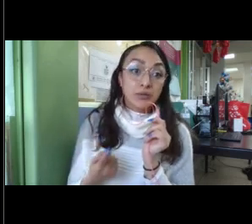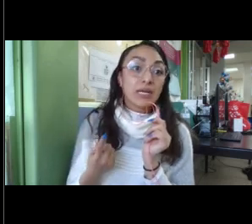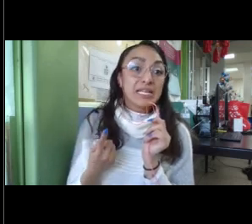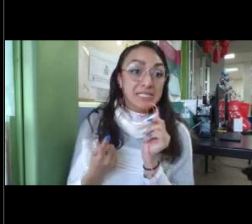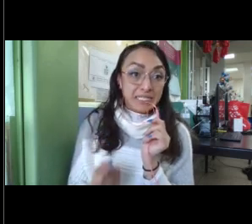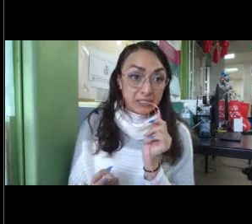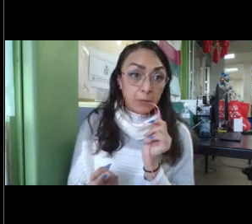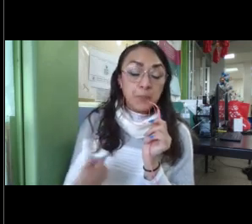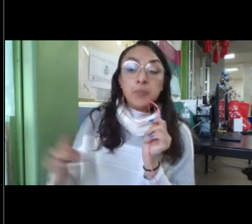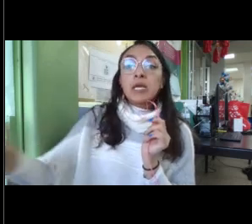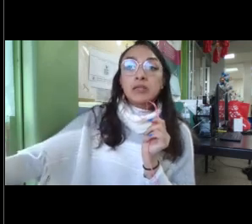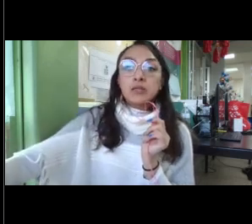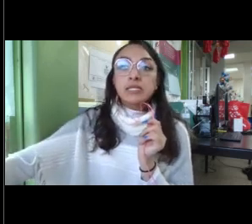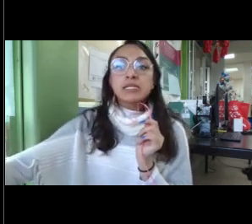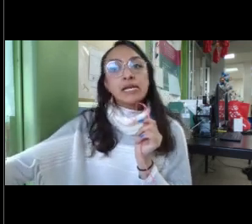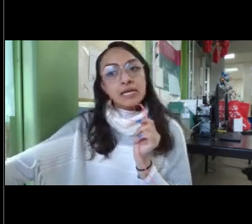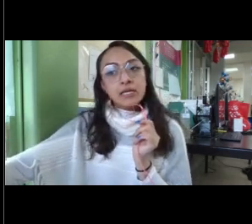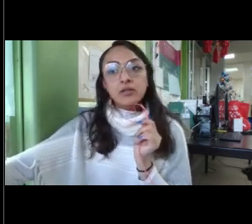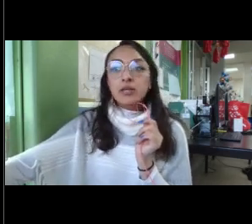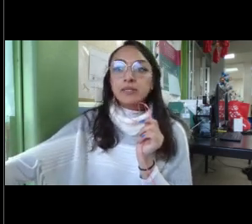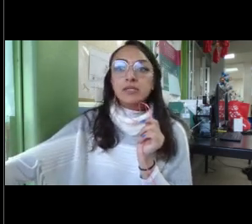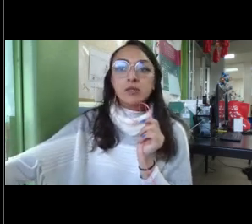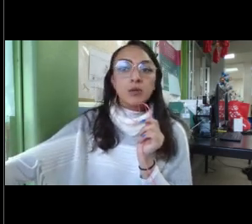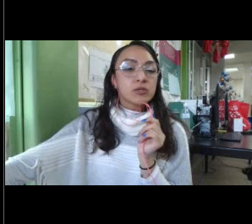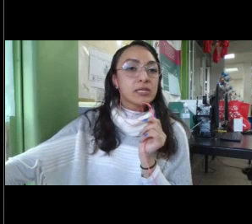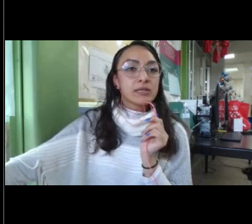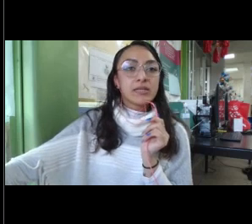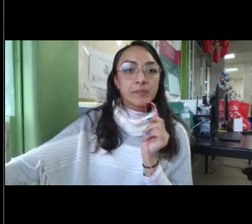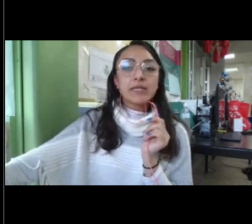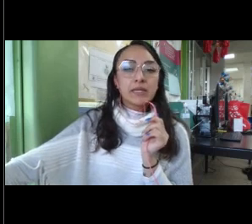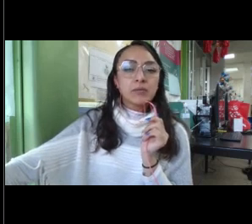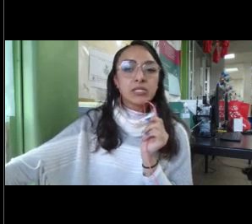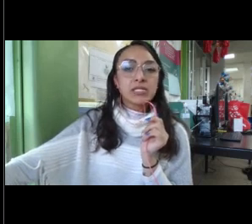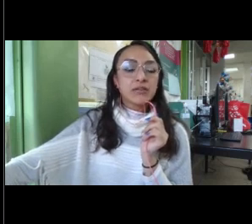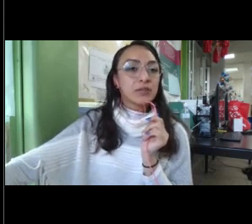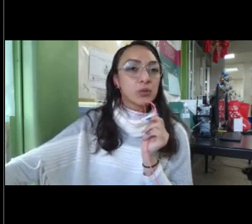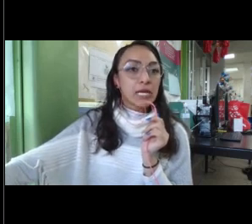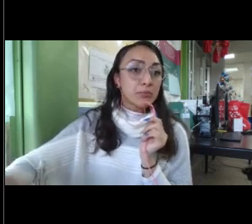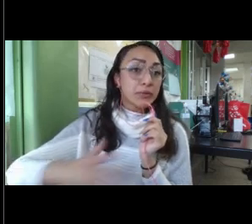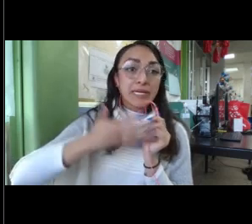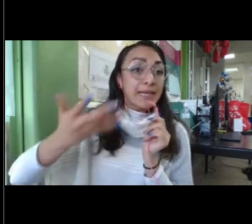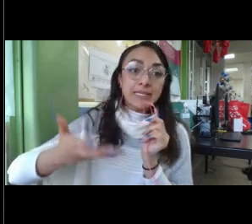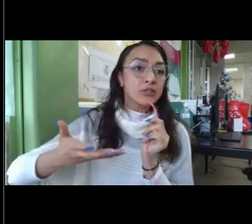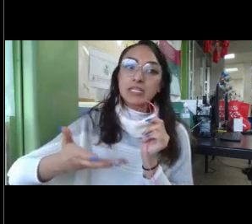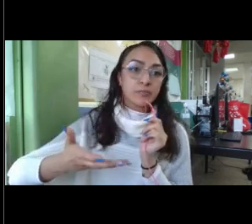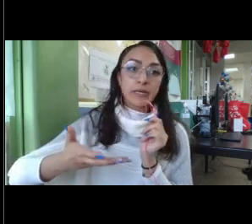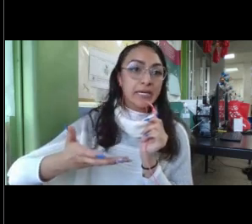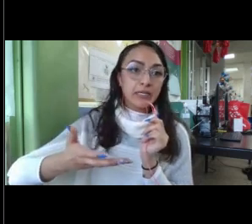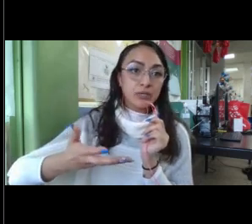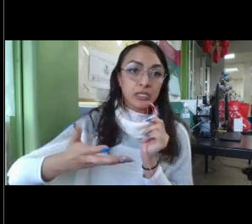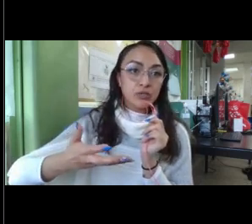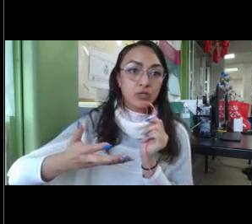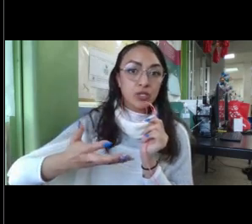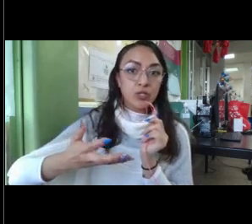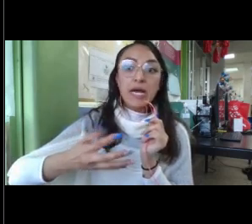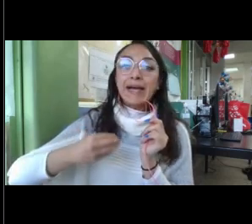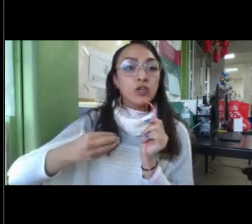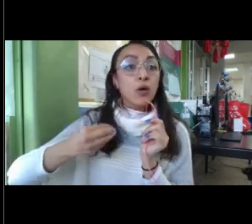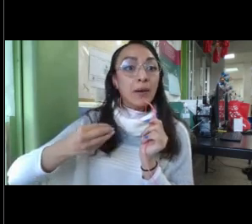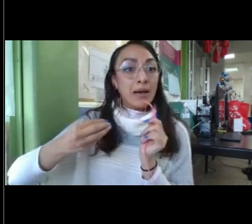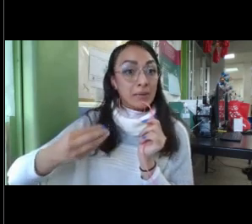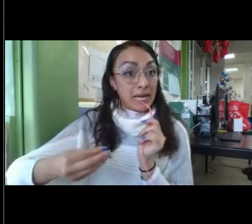el español escrito. Entonces, es ahí donde a veces como docentes también tenemos esa dificultad, porque nadie nos explica que un niño